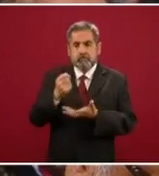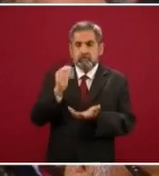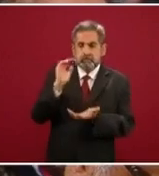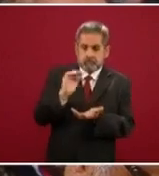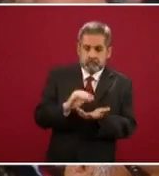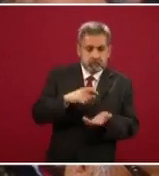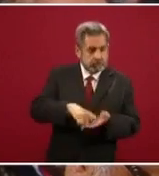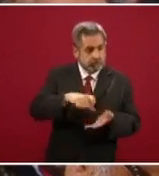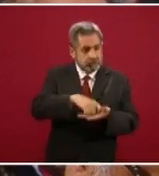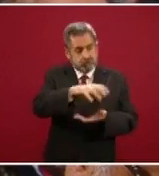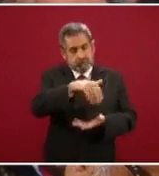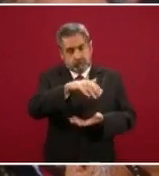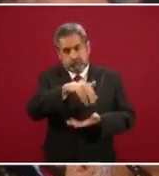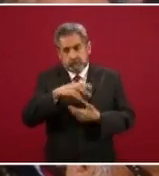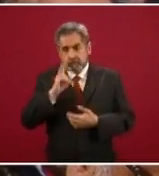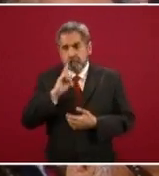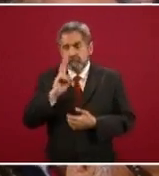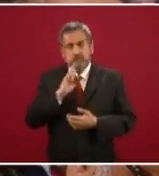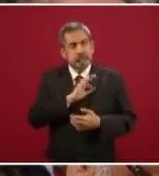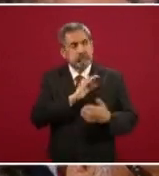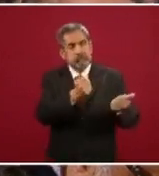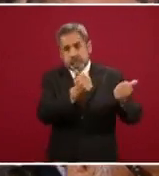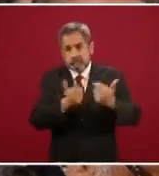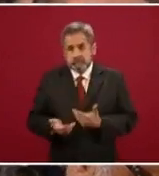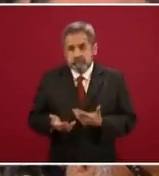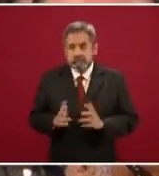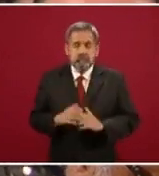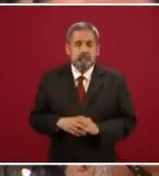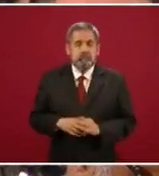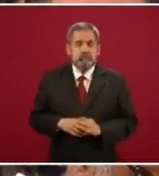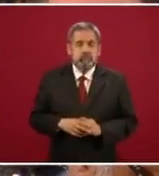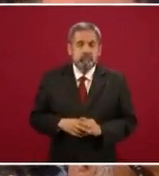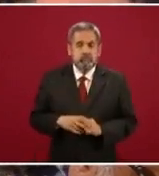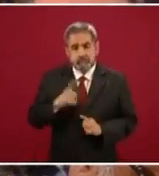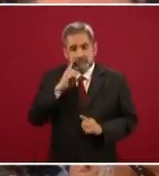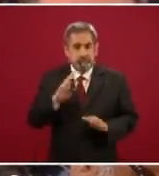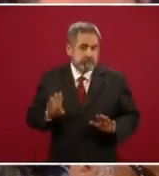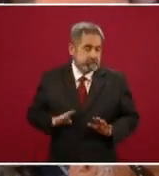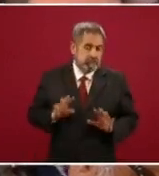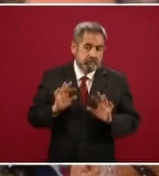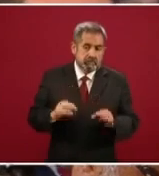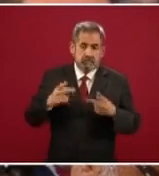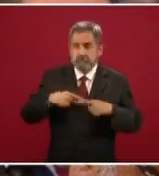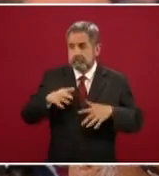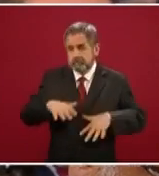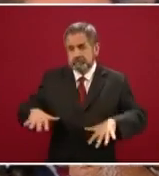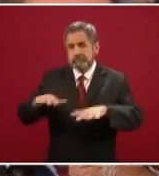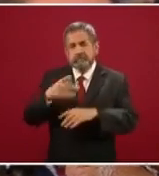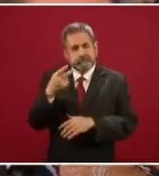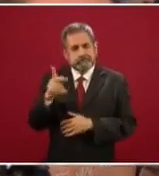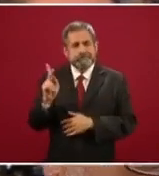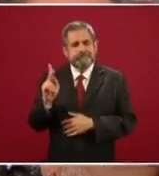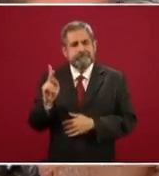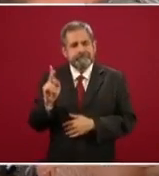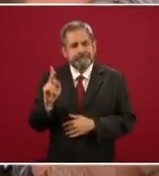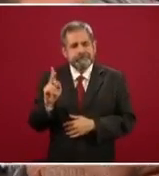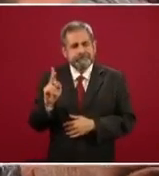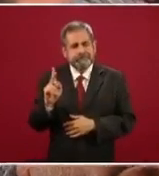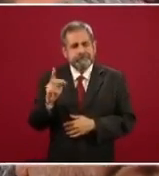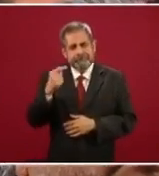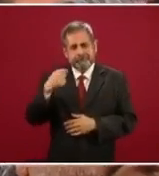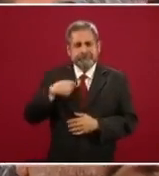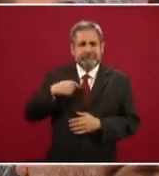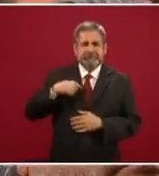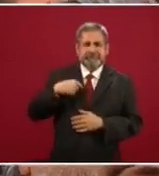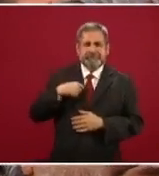para comprar gasolinas en el exterior y pues beneficiarse la población. Pero a mí